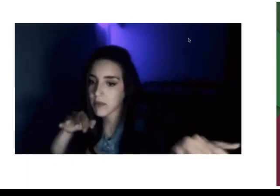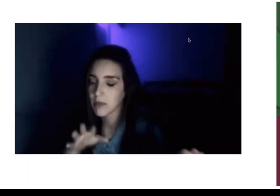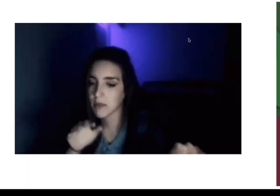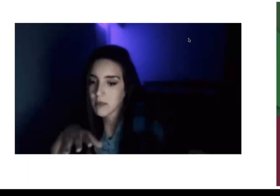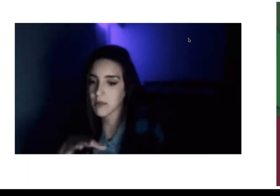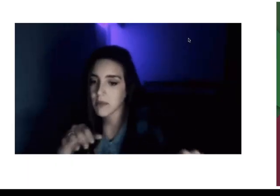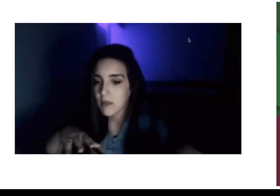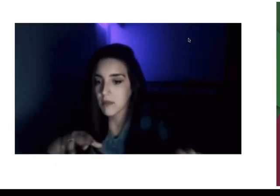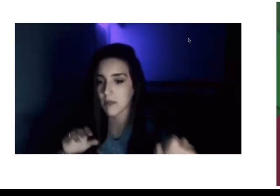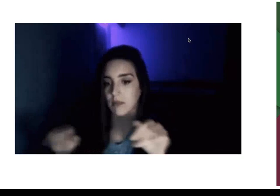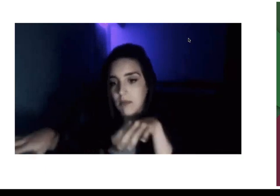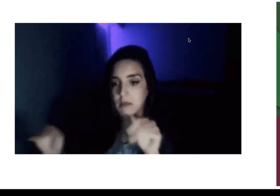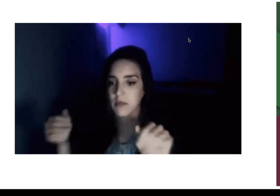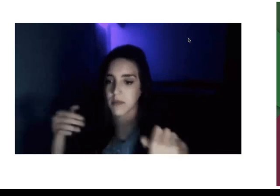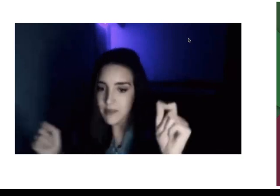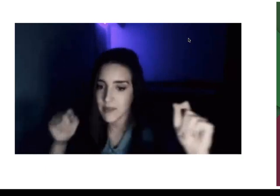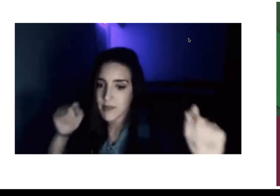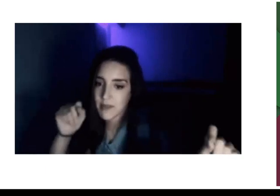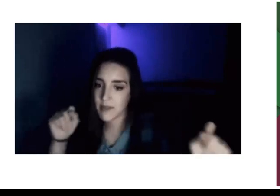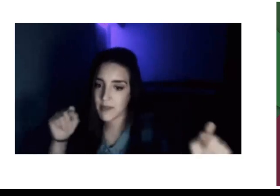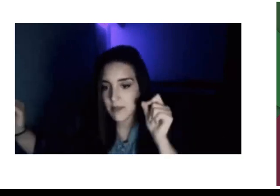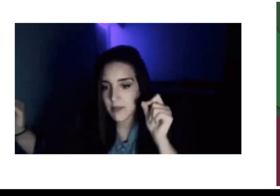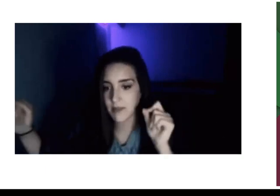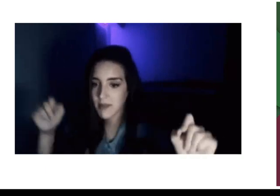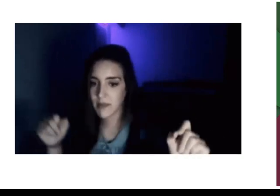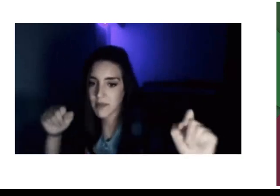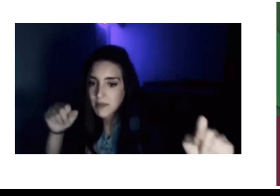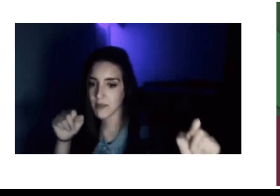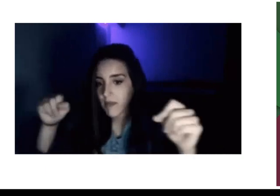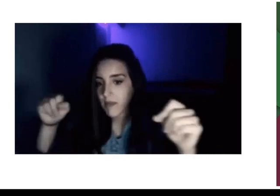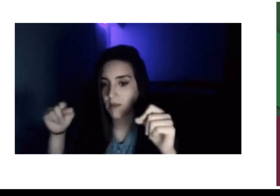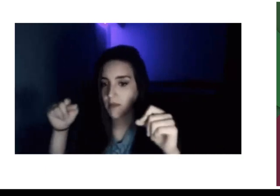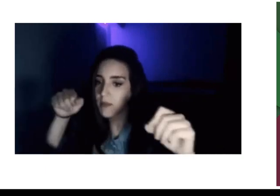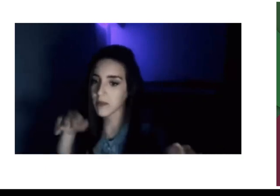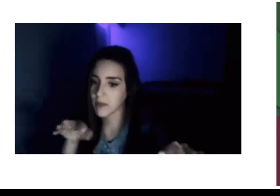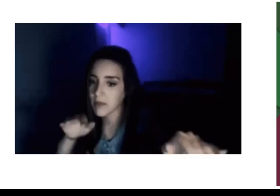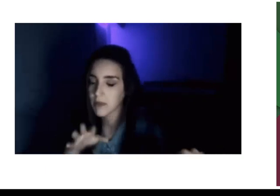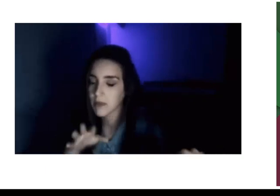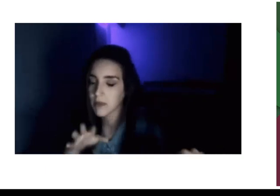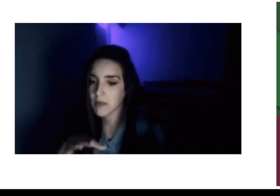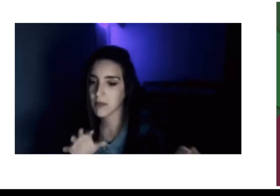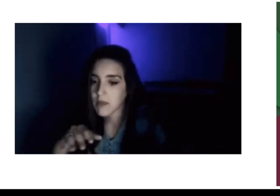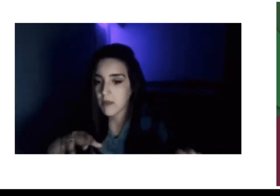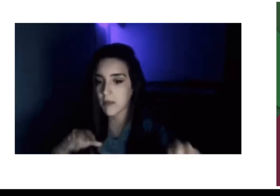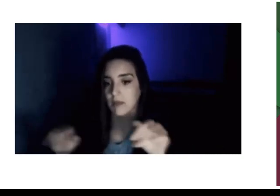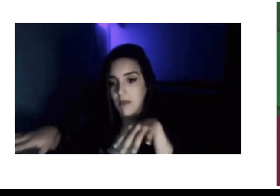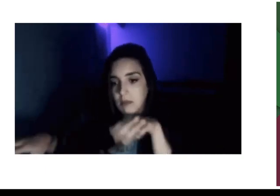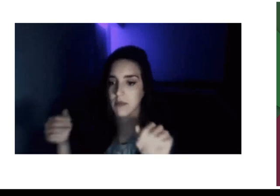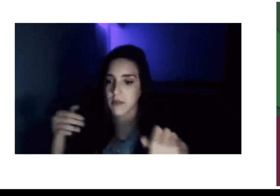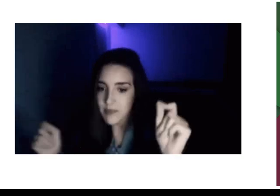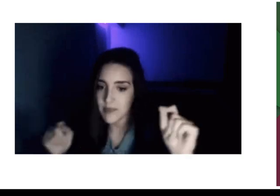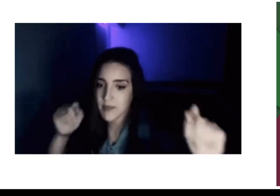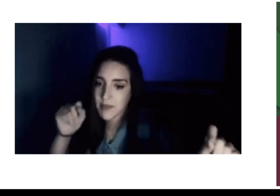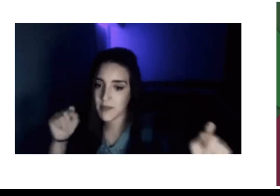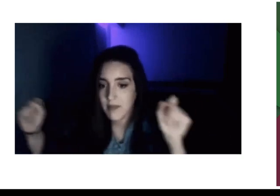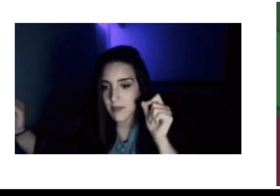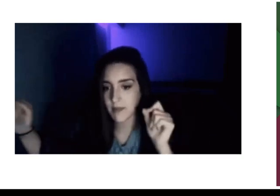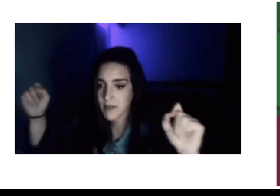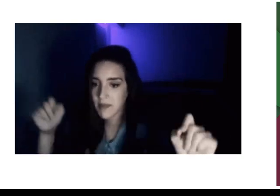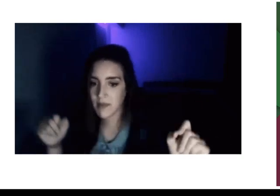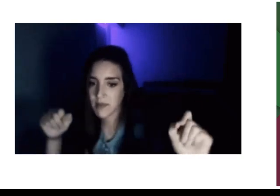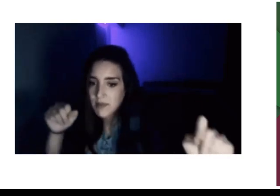Esta imagen que se ve allí es de una influencer o... que